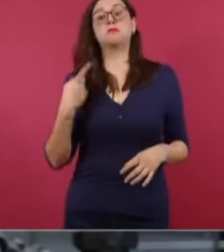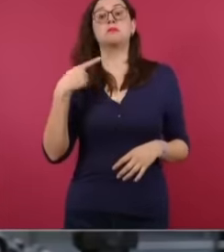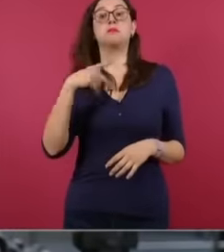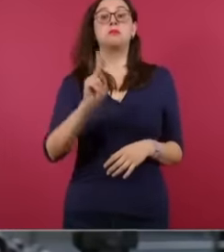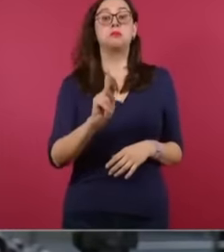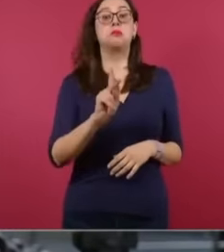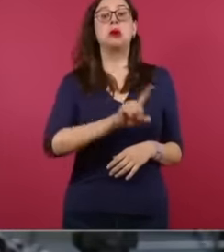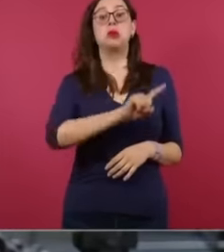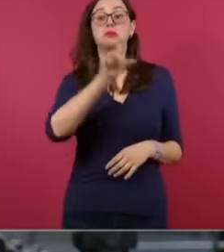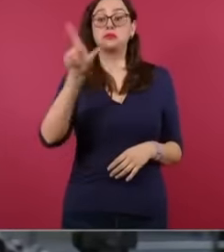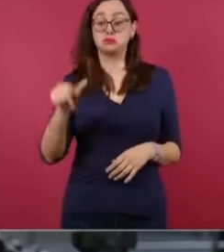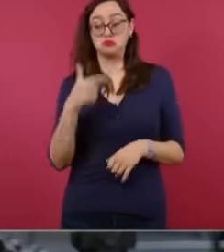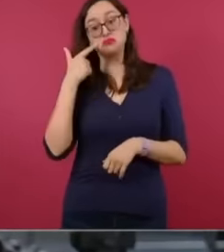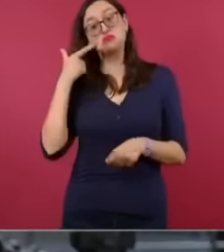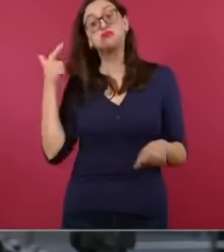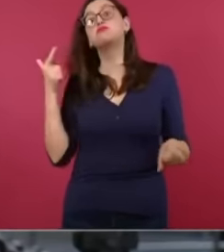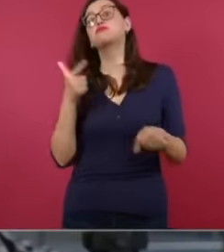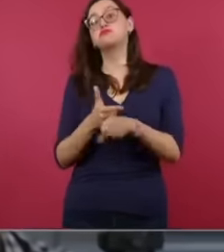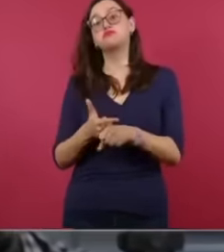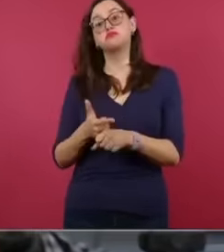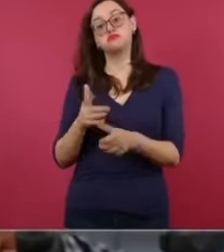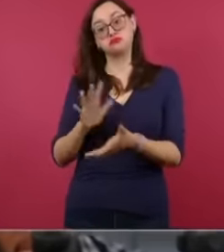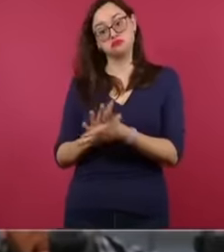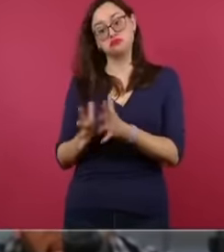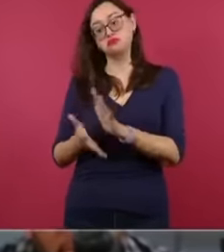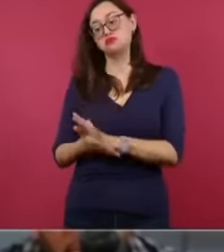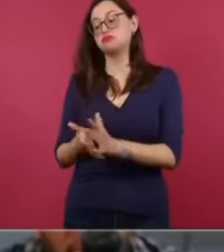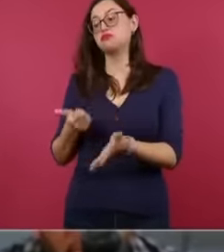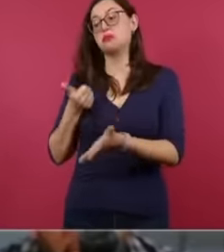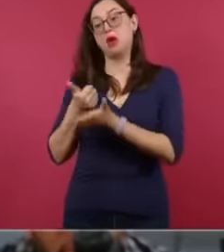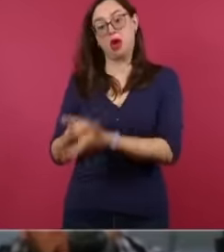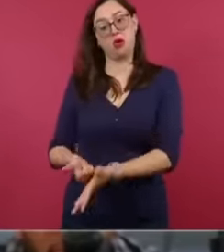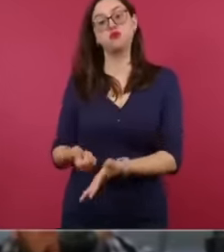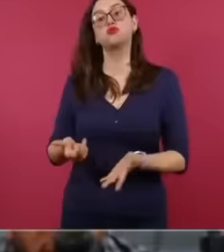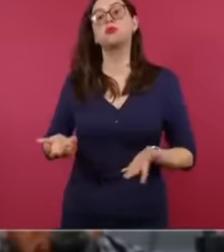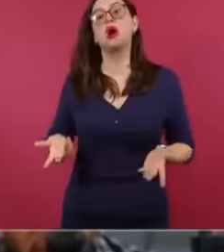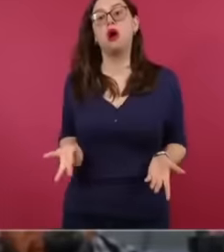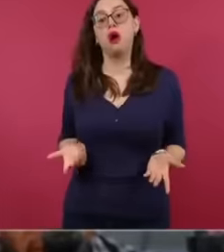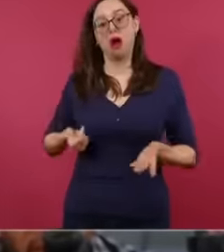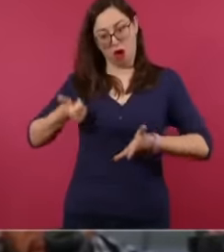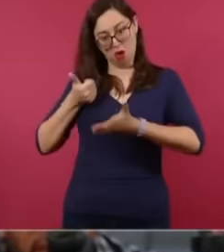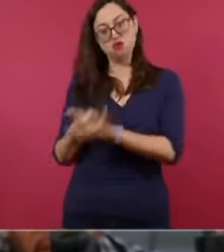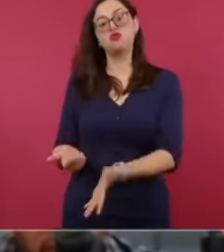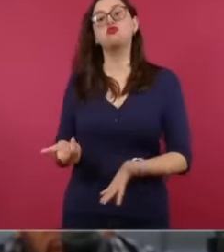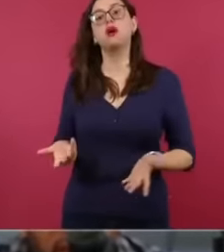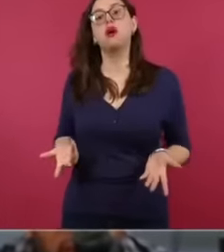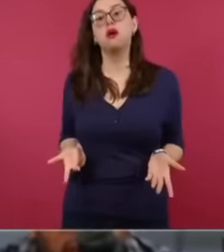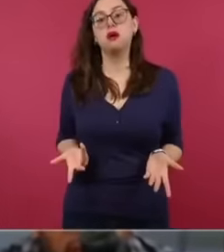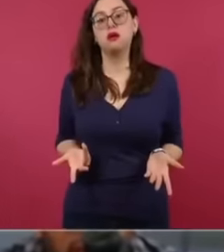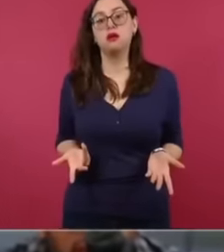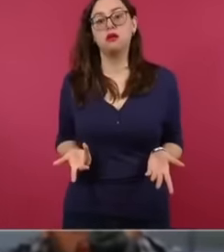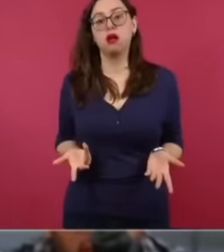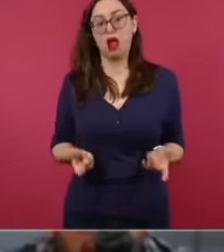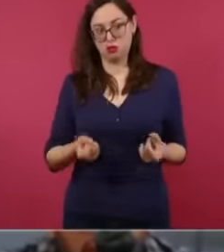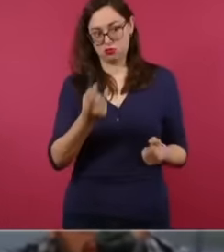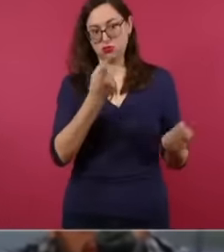que después dio la fiscalía, le ayudaron alguien de adentro y de hecho hay gente presa por eso.